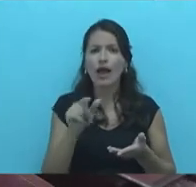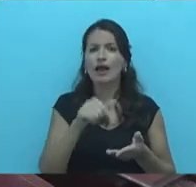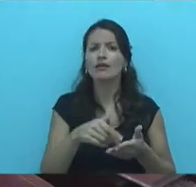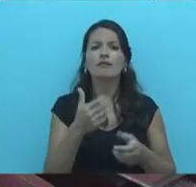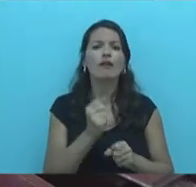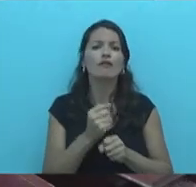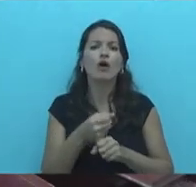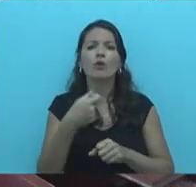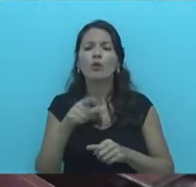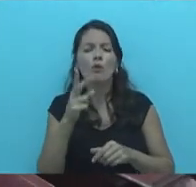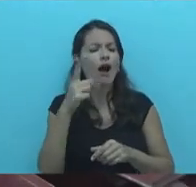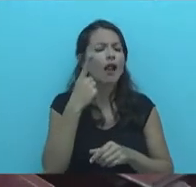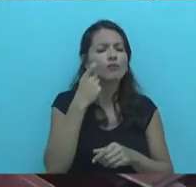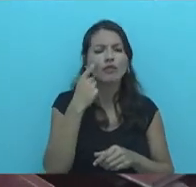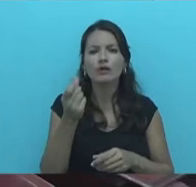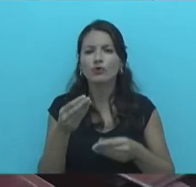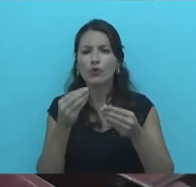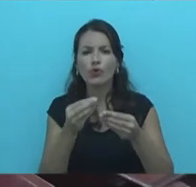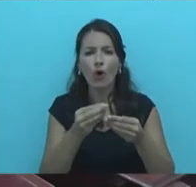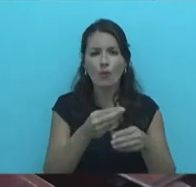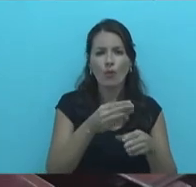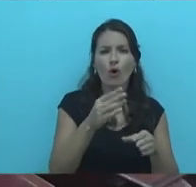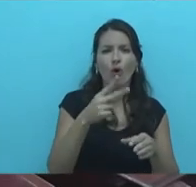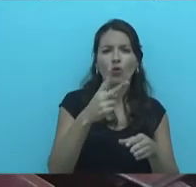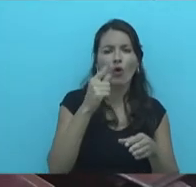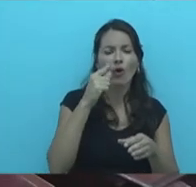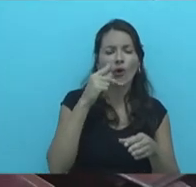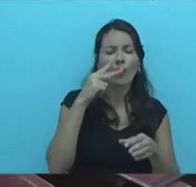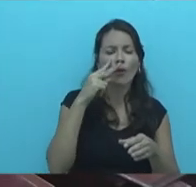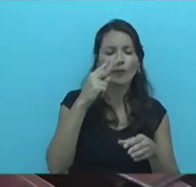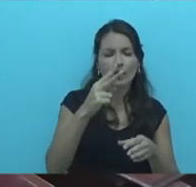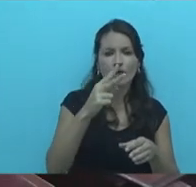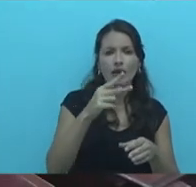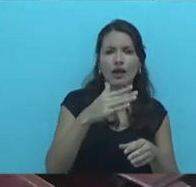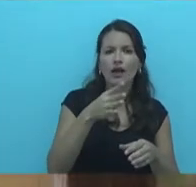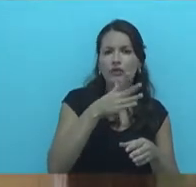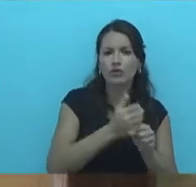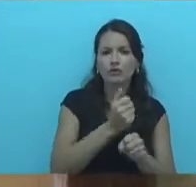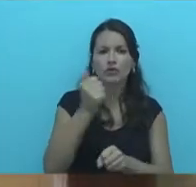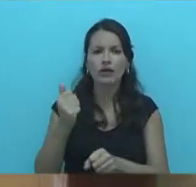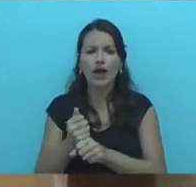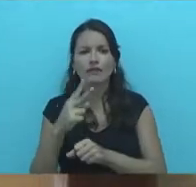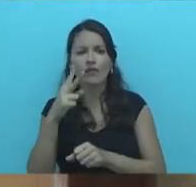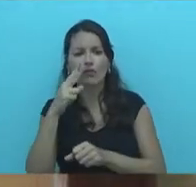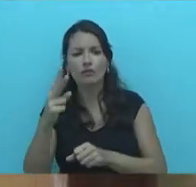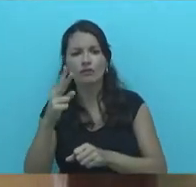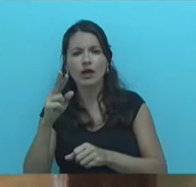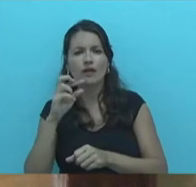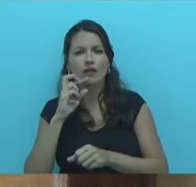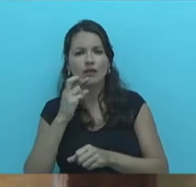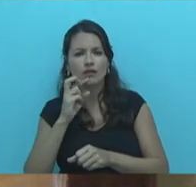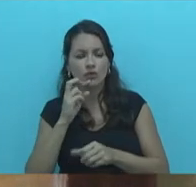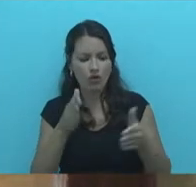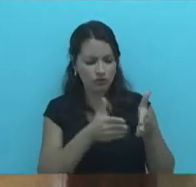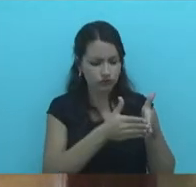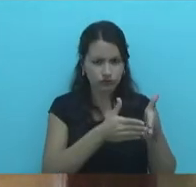se desarrollaron en ese interregno, digamos, qué validez jurídica. Pedimos un informe de